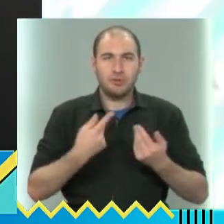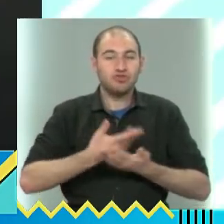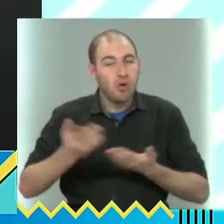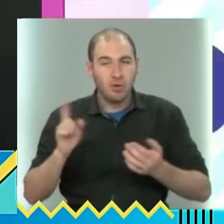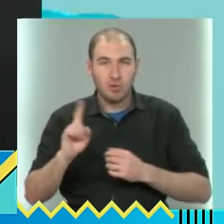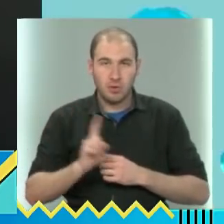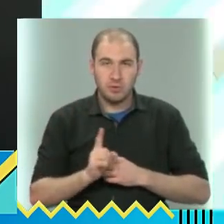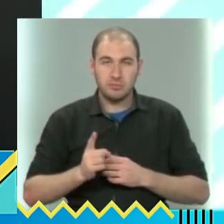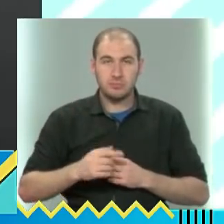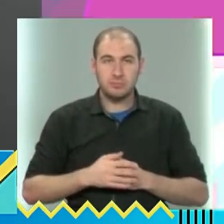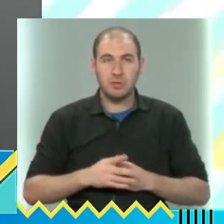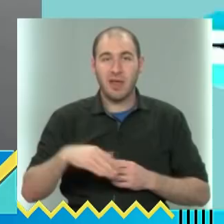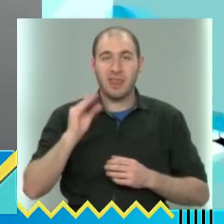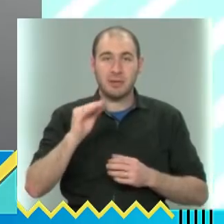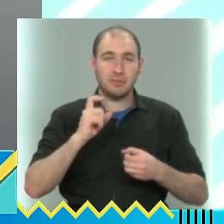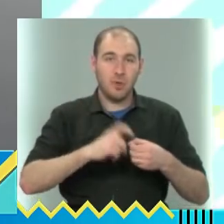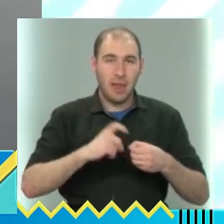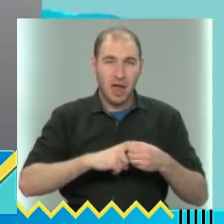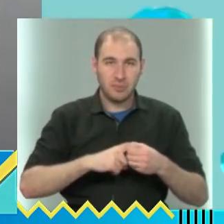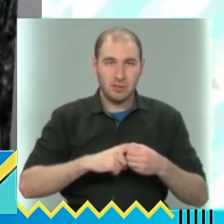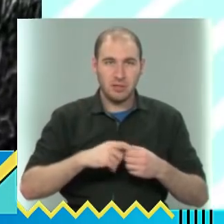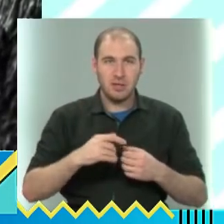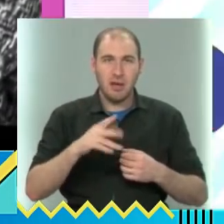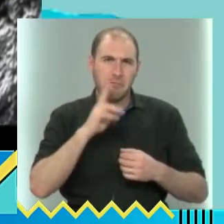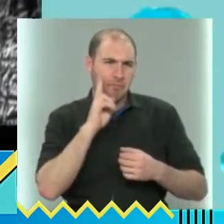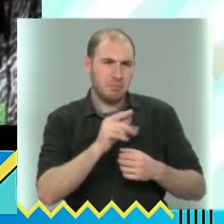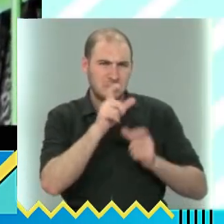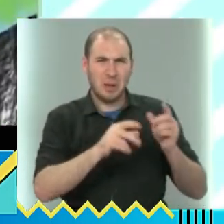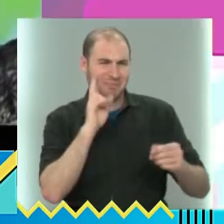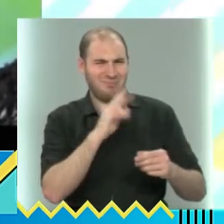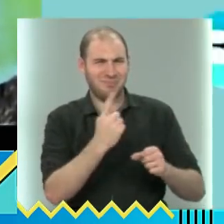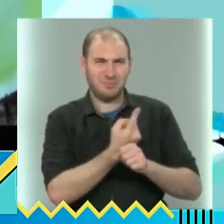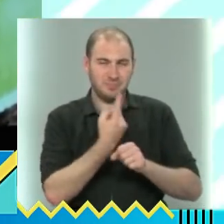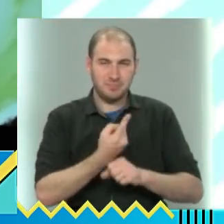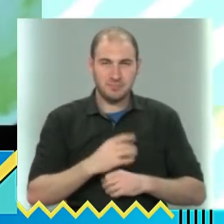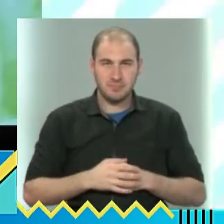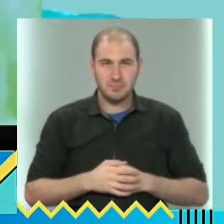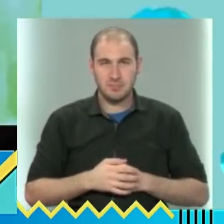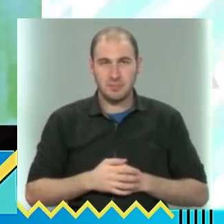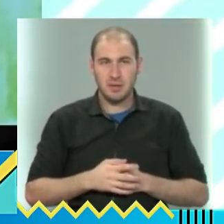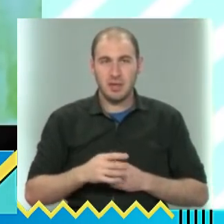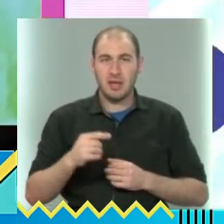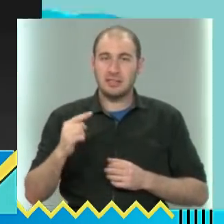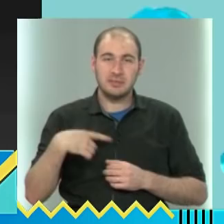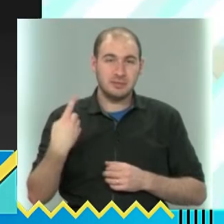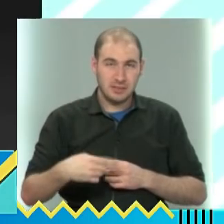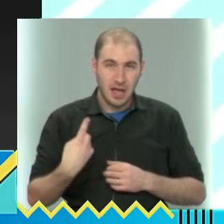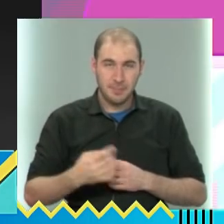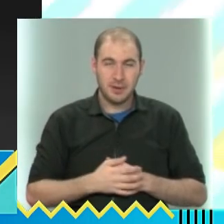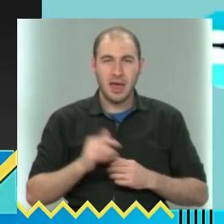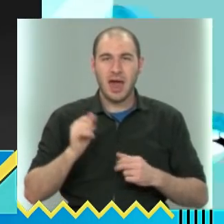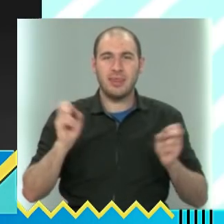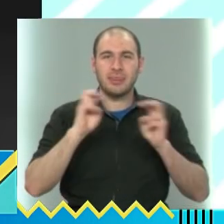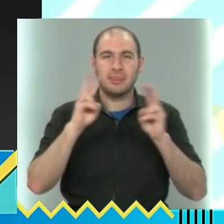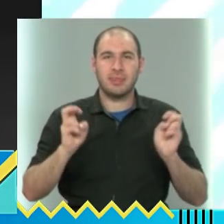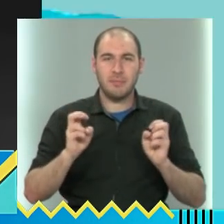toda, se encuentra en el departamento de Malargüe, fuera del alcance visual de la mayoría de nosotros, y sin embargo recurrentemente, y esto no se trata de una